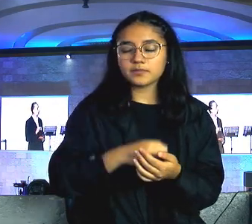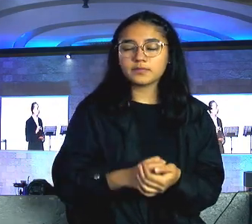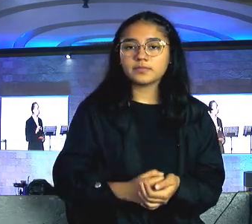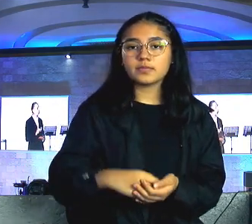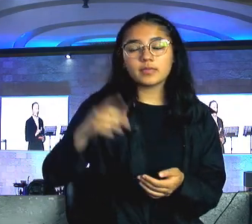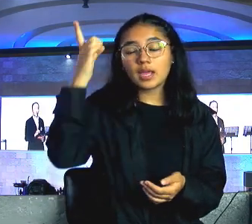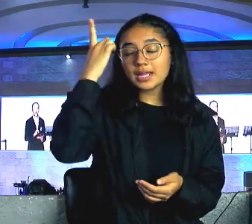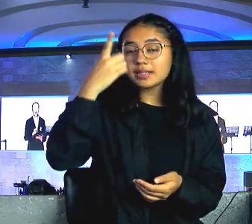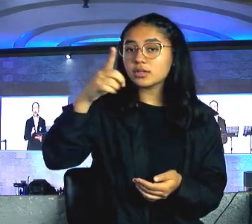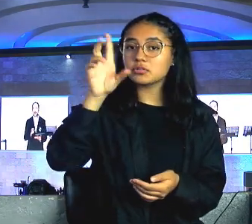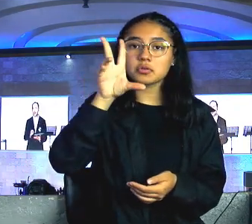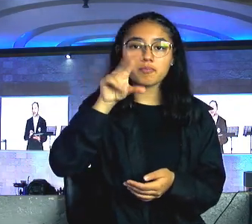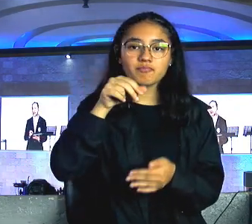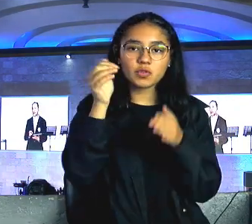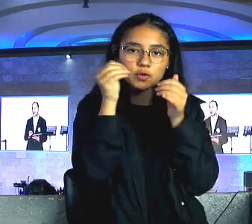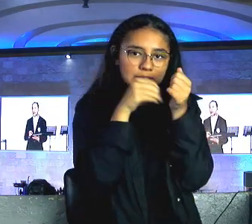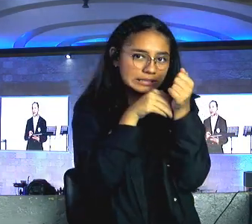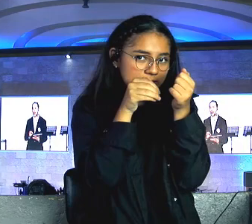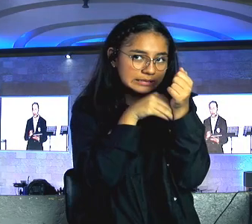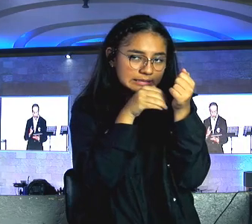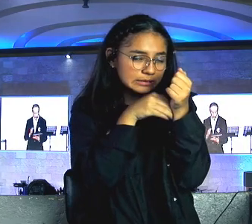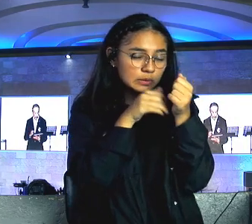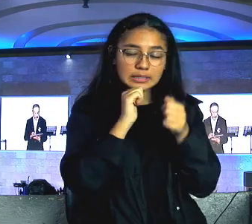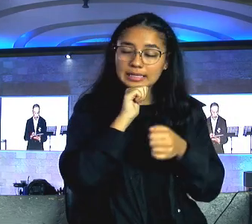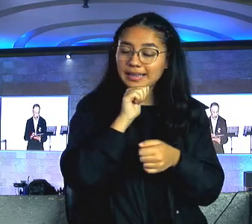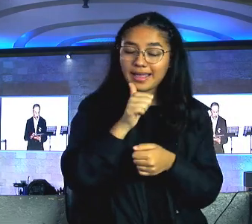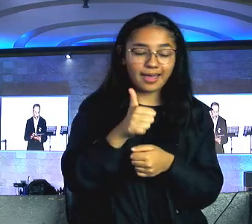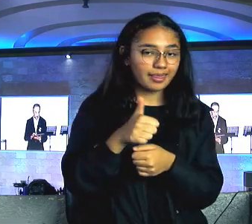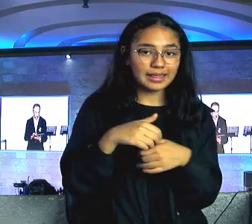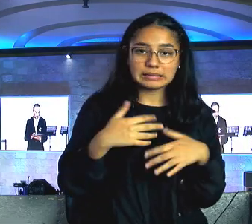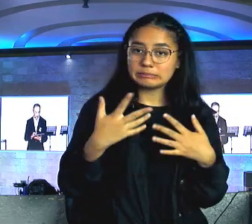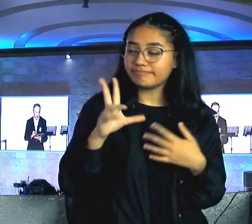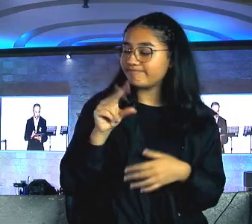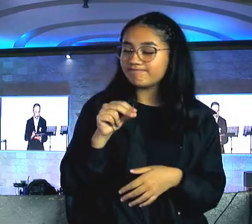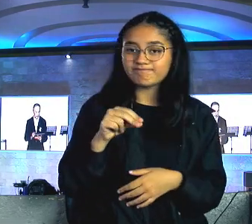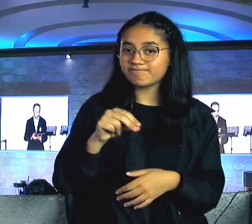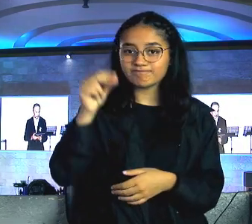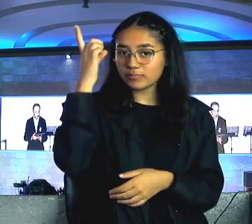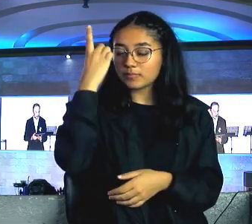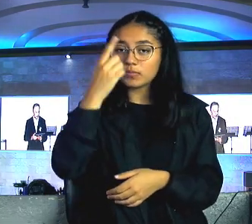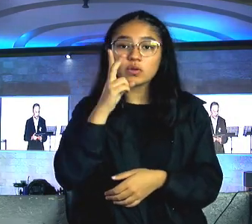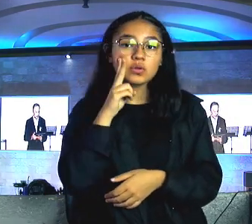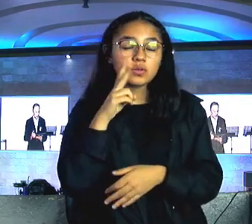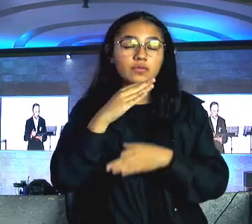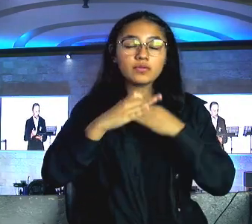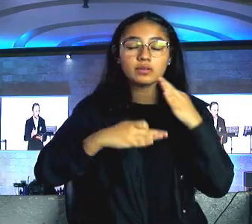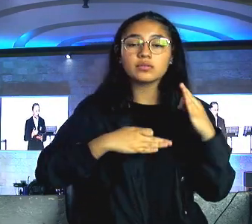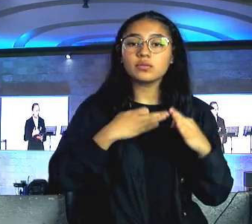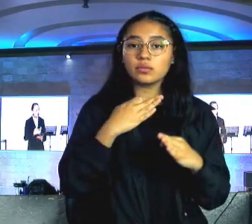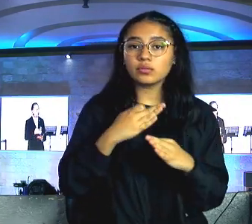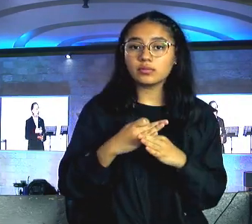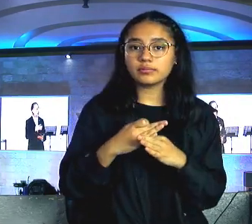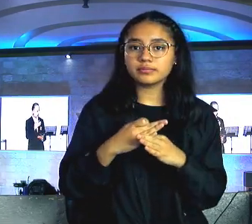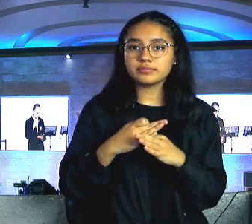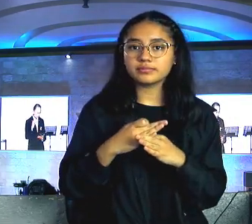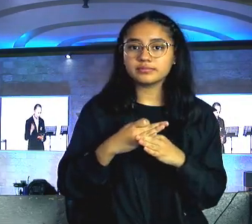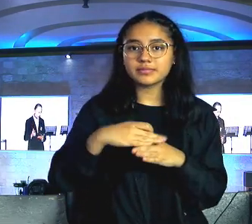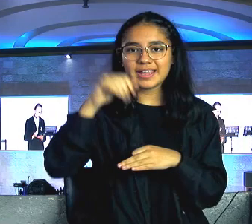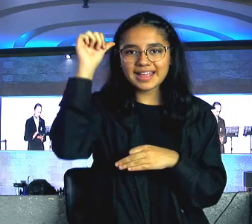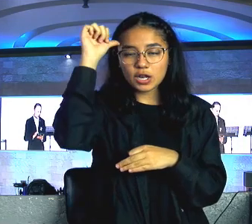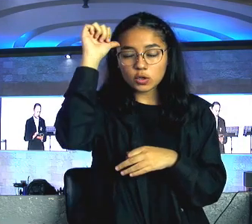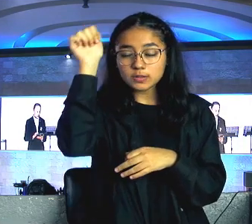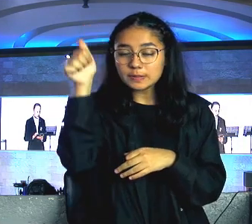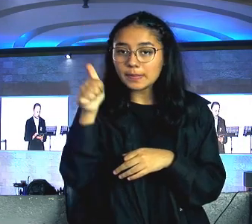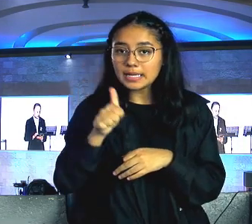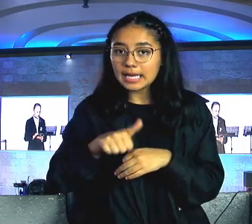le oculta nada. Él lo ve todo. Así que aún los pecados más